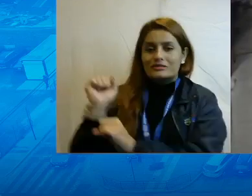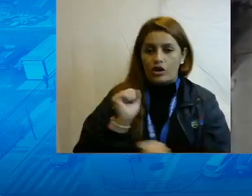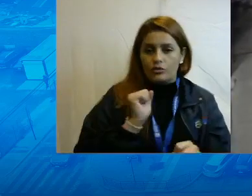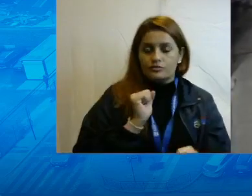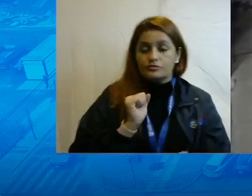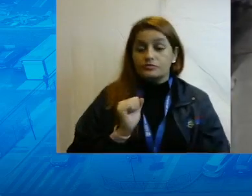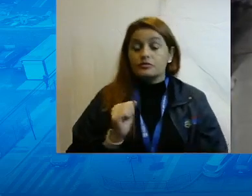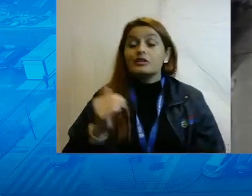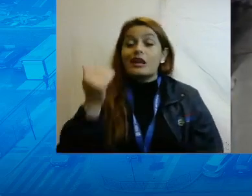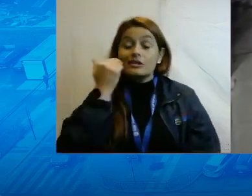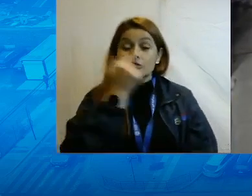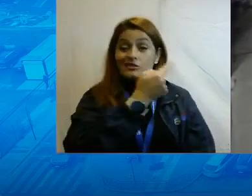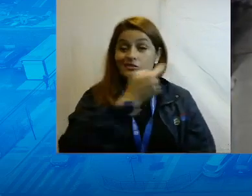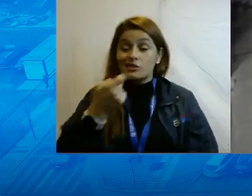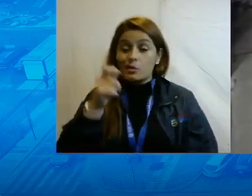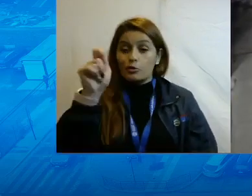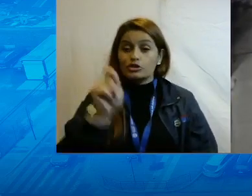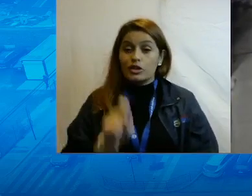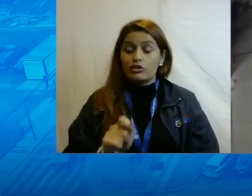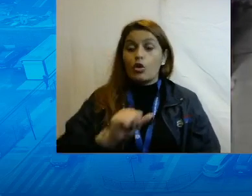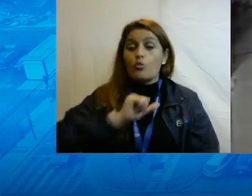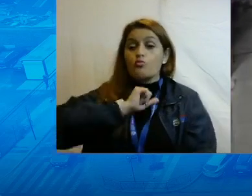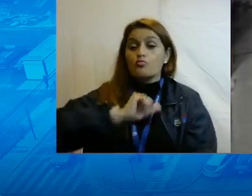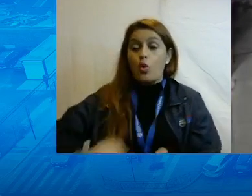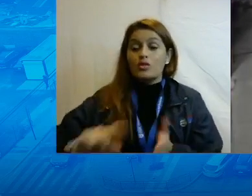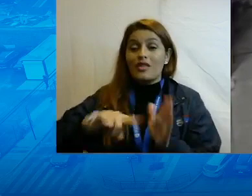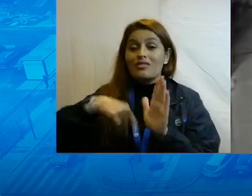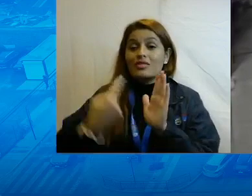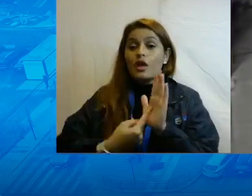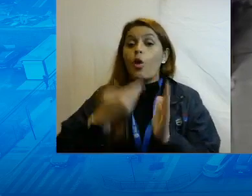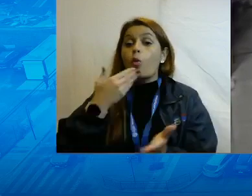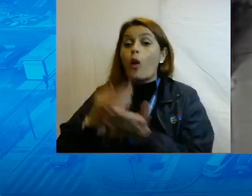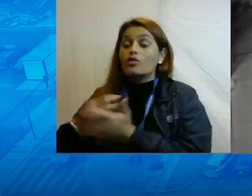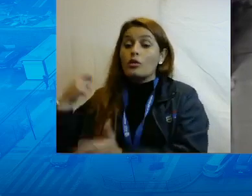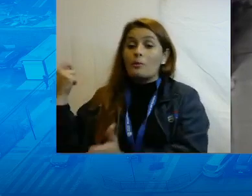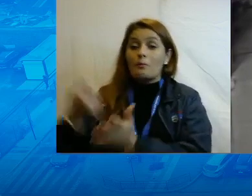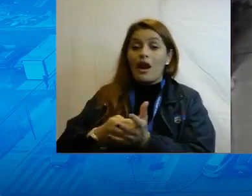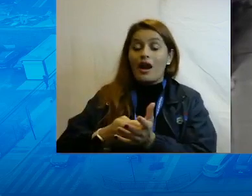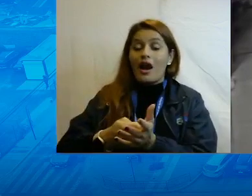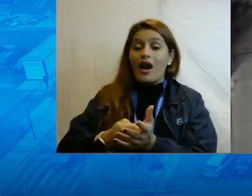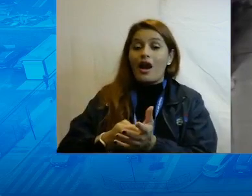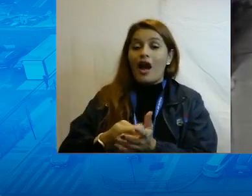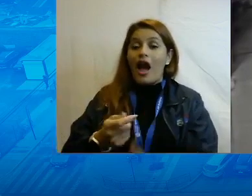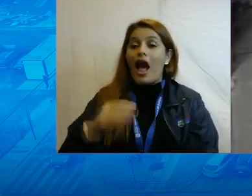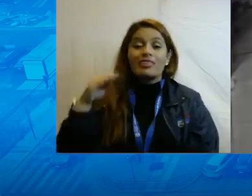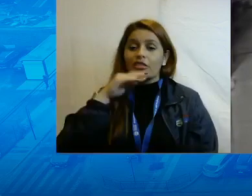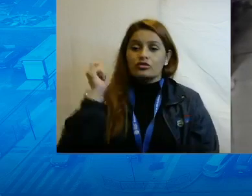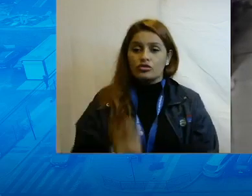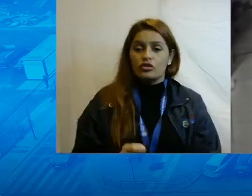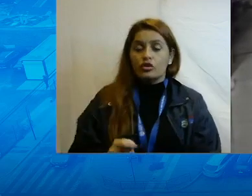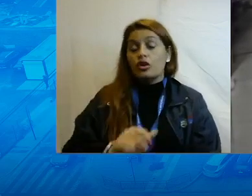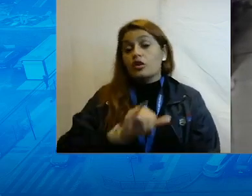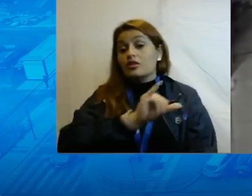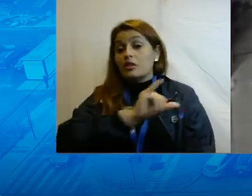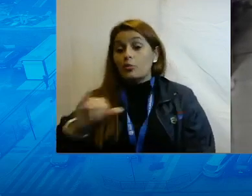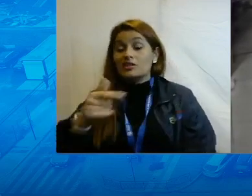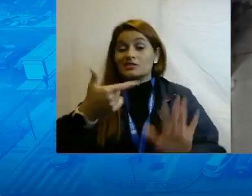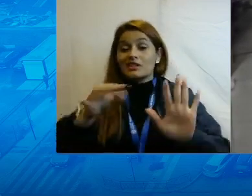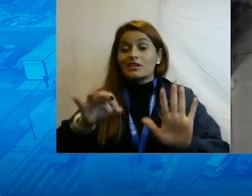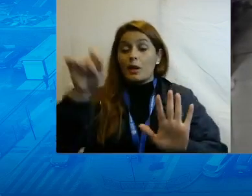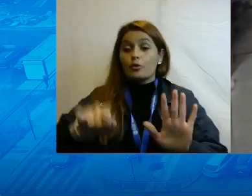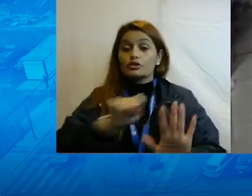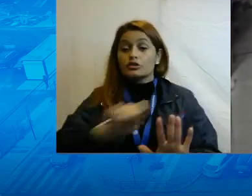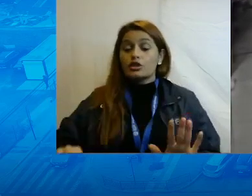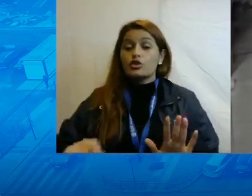el 100% de las multas e intereses cuando la deuda se pague al contado y condonar hasta el 70% de las